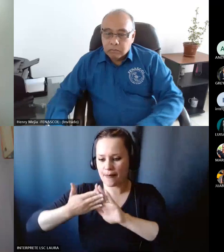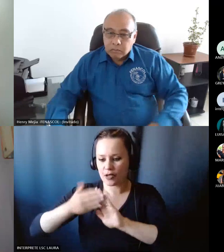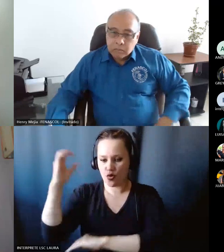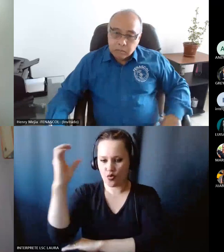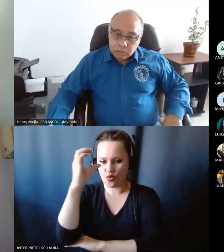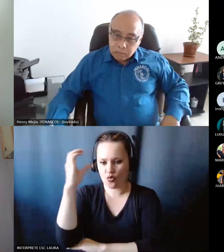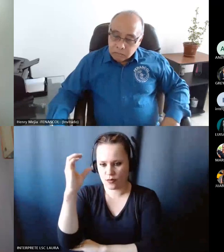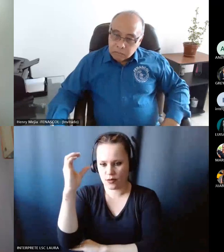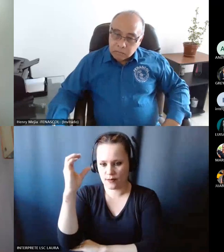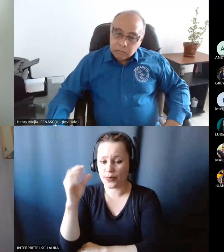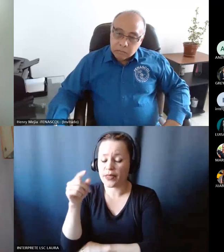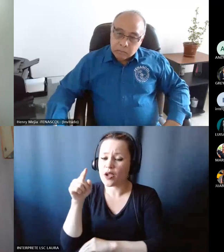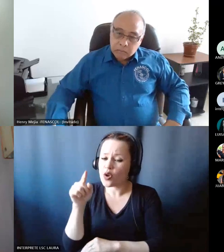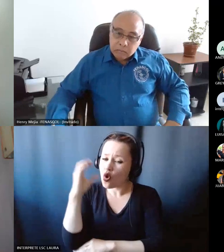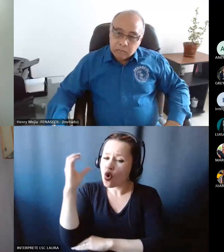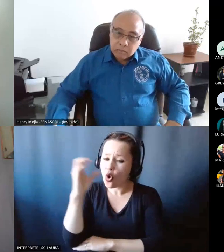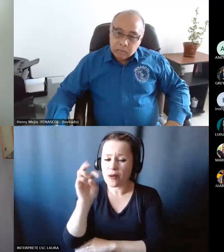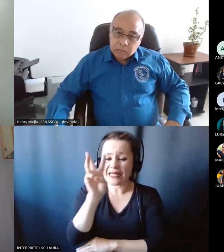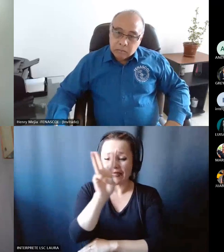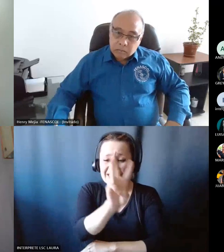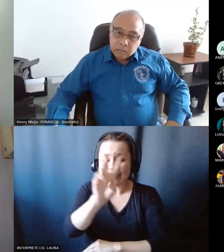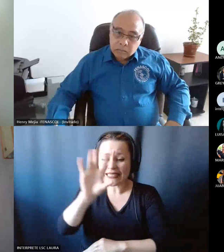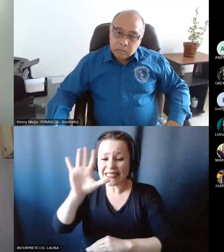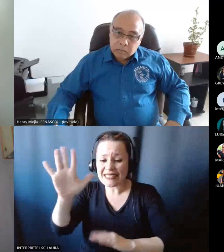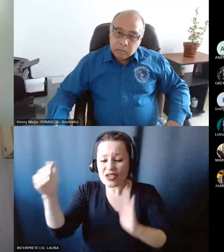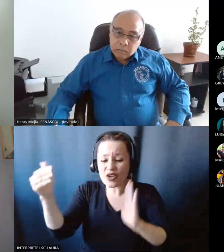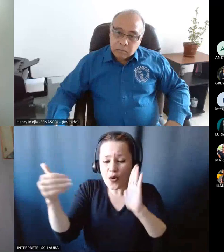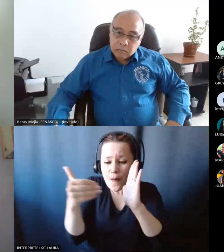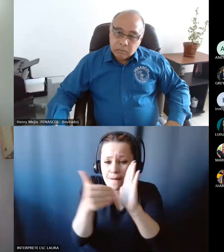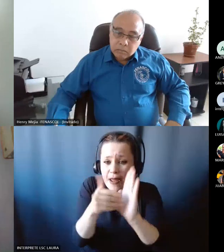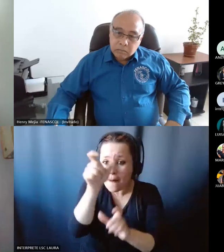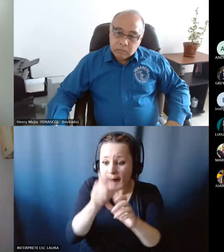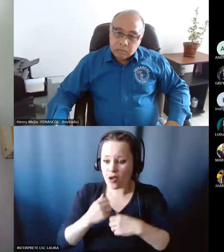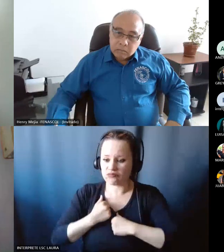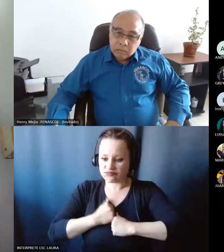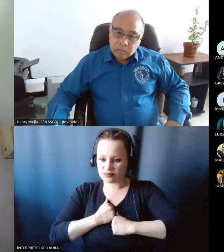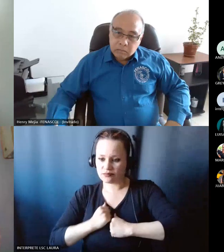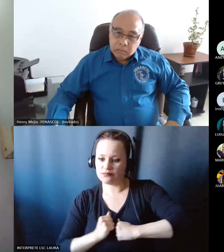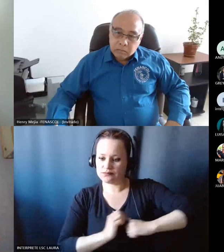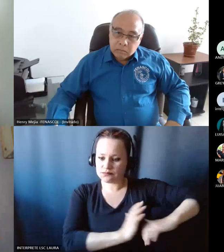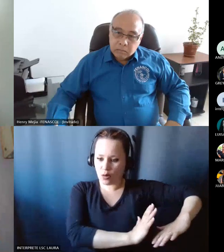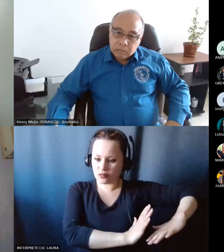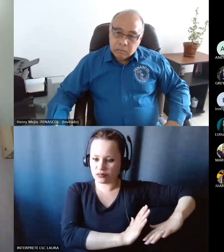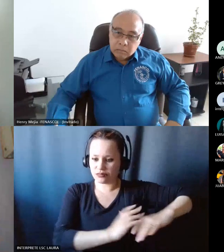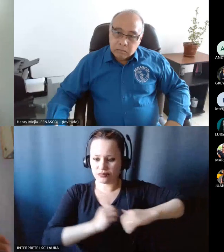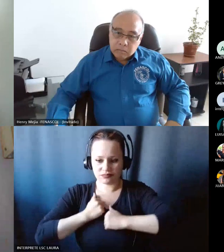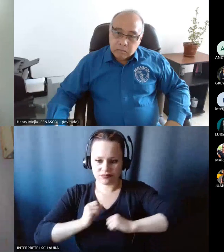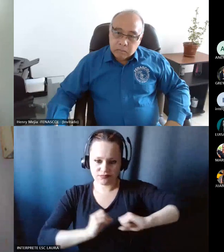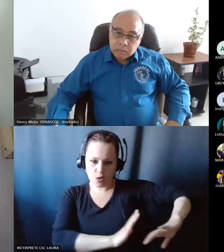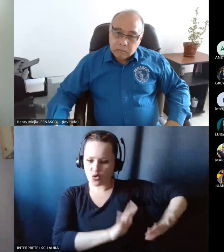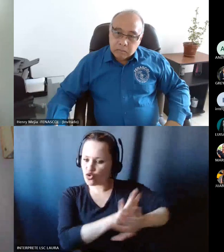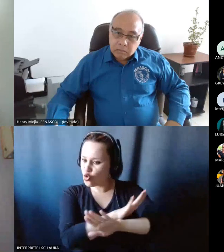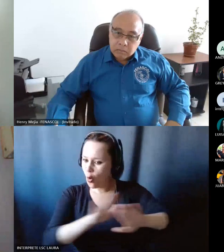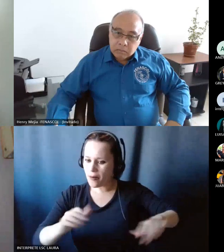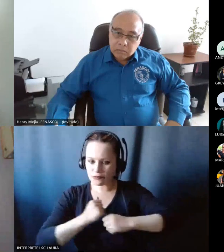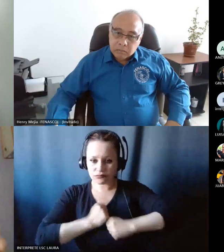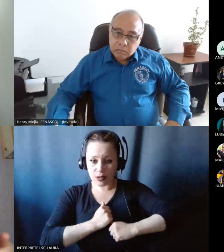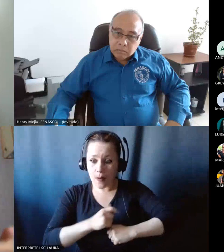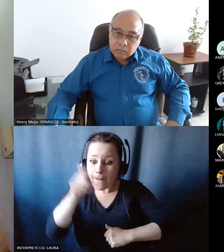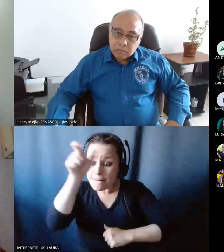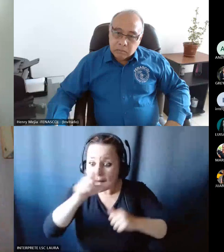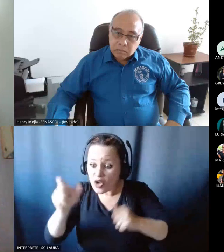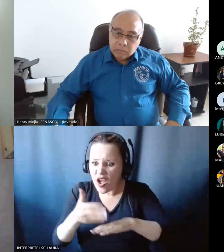tiene en este momento 35,000 personas que dejaron las armas en toda la historia del proceso de reintegración y esas personas